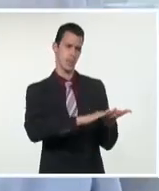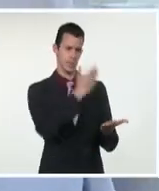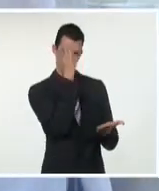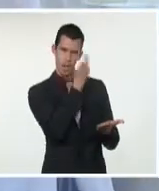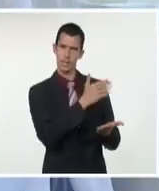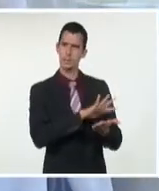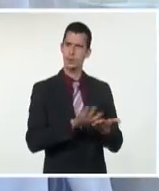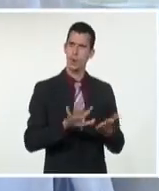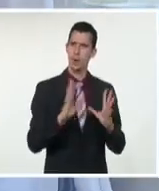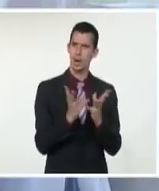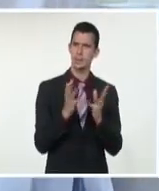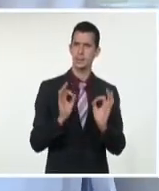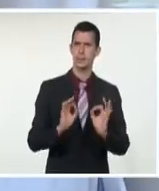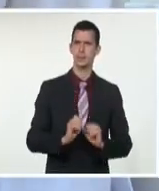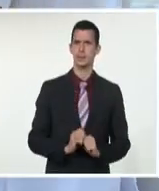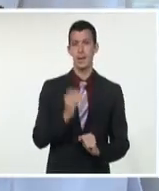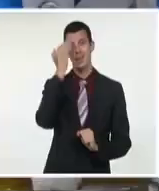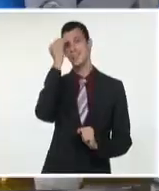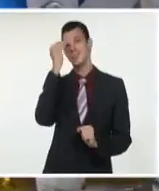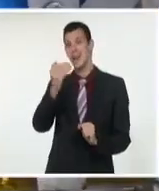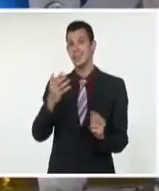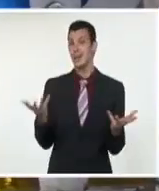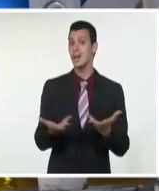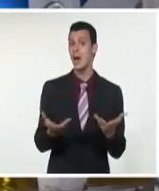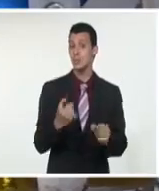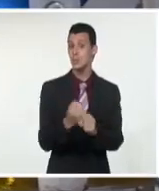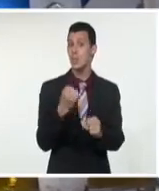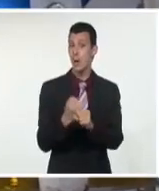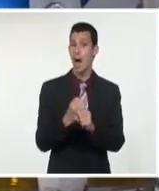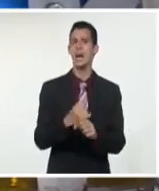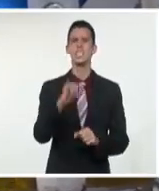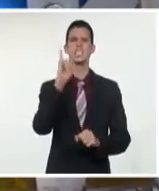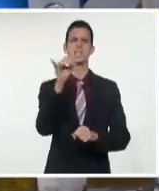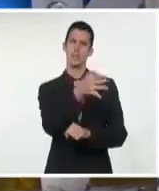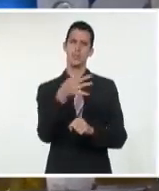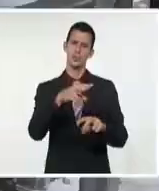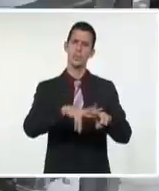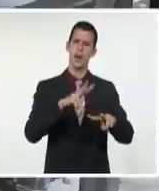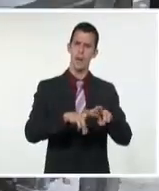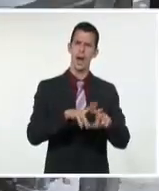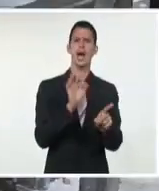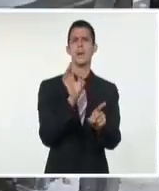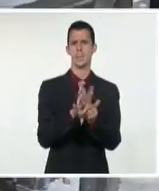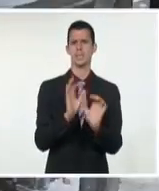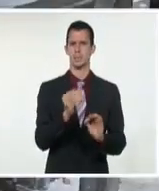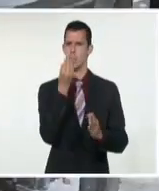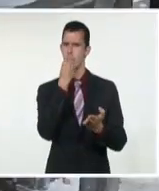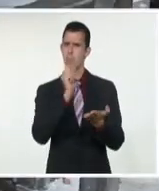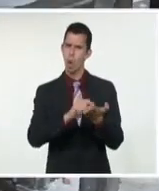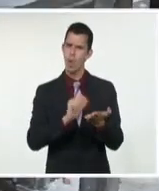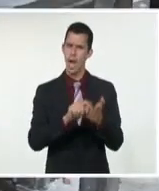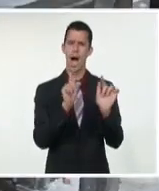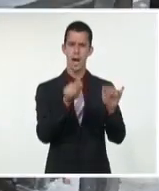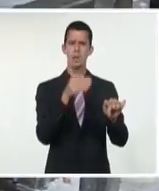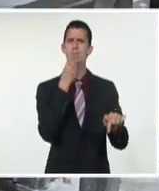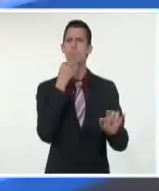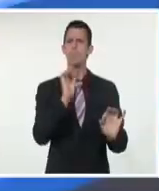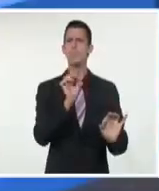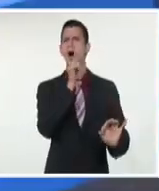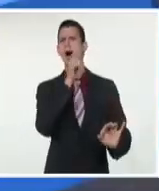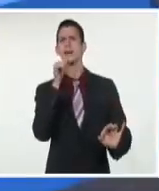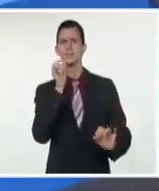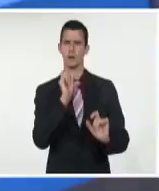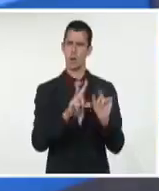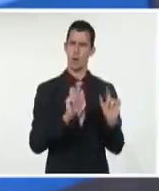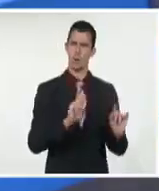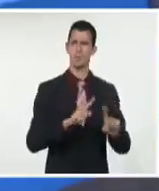aceite normado en las bodegas de 6 municipios habaneros. Mientras tanto, en la industria, las disímiles paradas durante la jornada evidencian que a